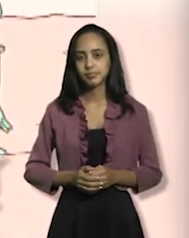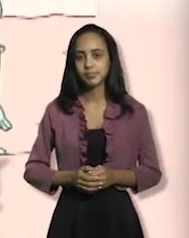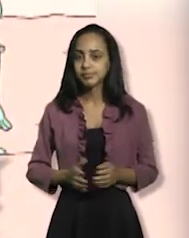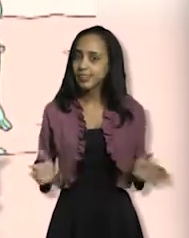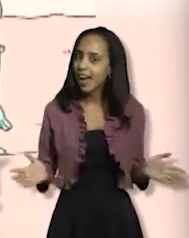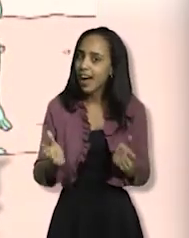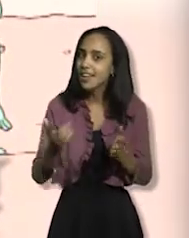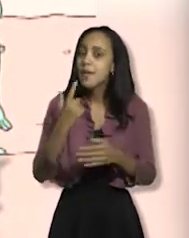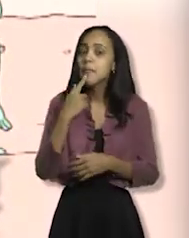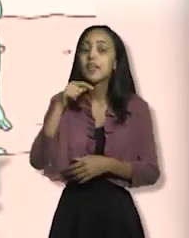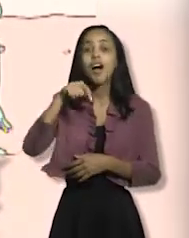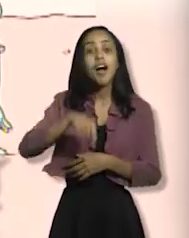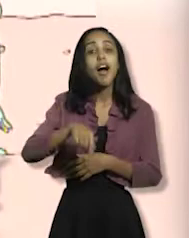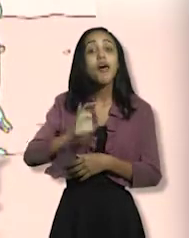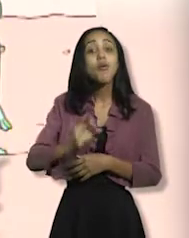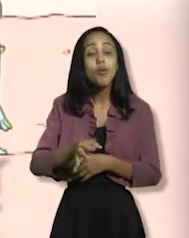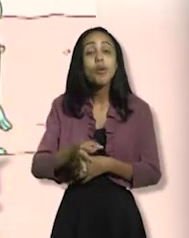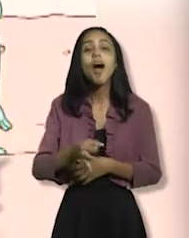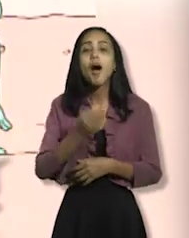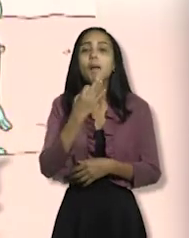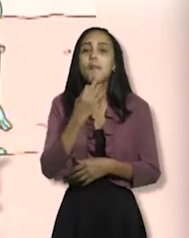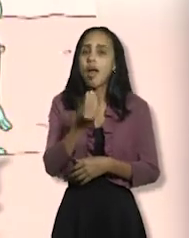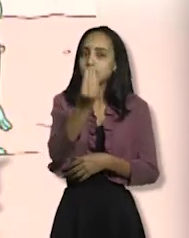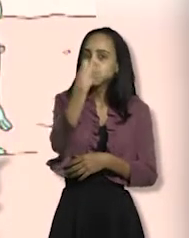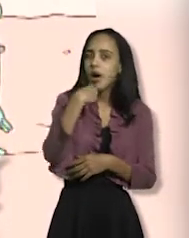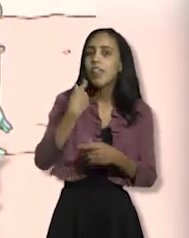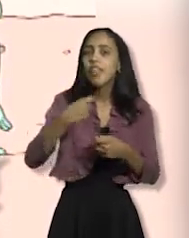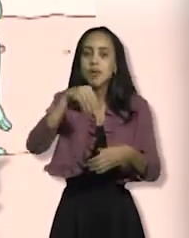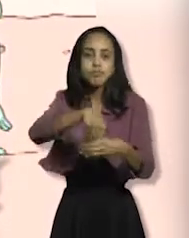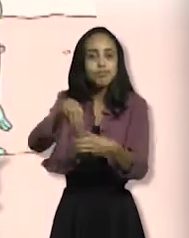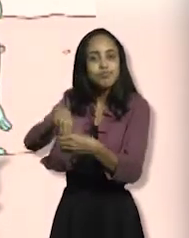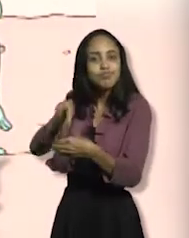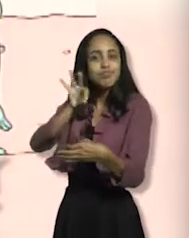Arriba, que para recoger hay que sembrar.